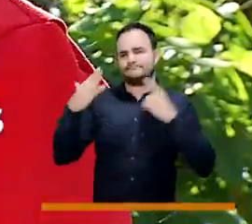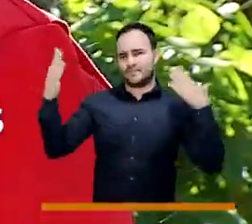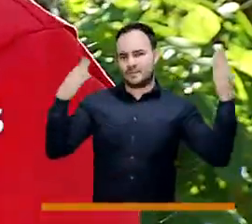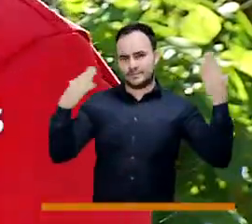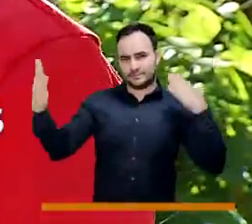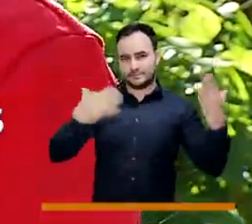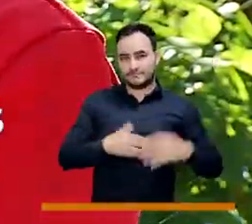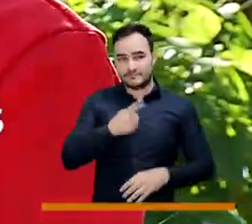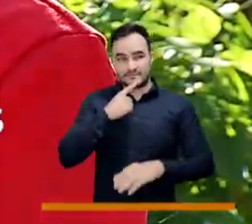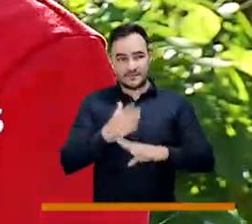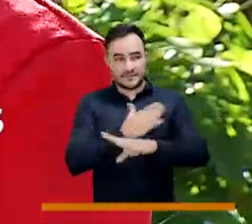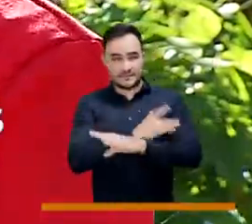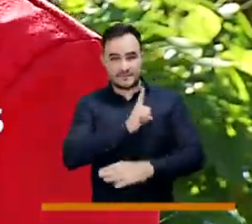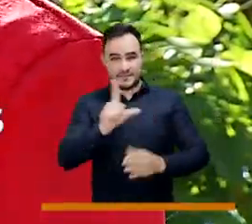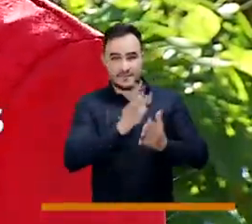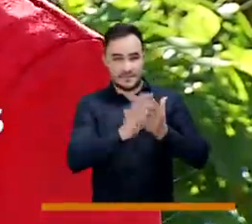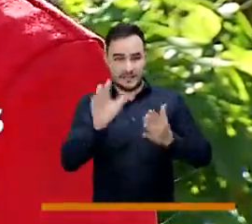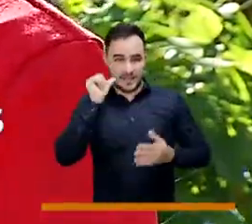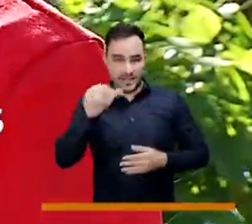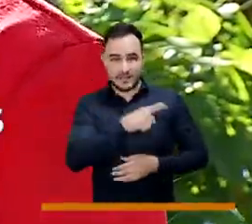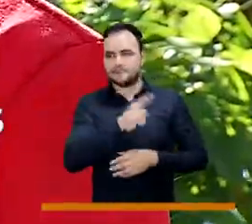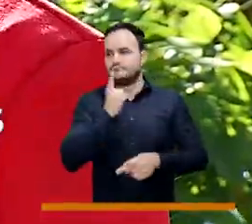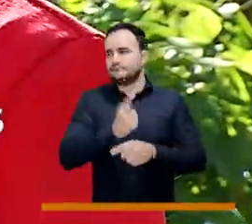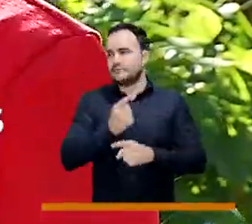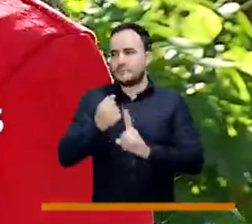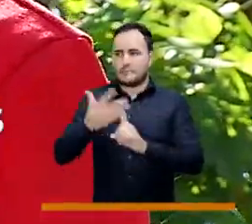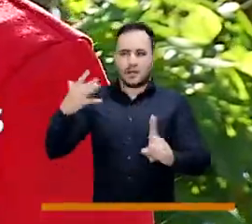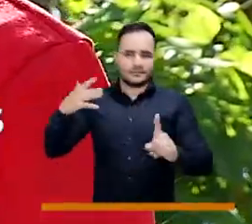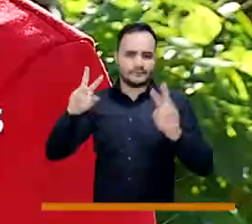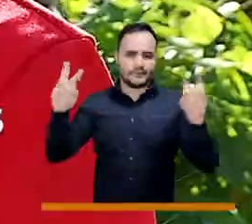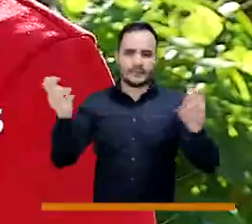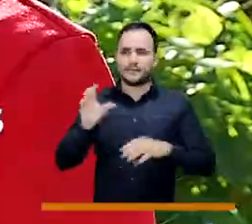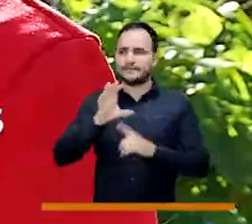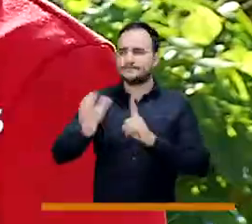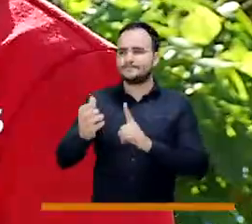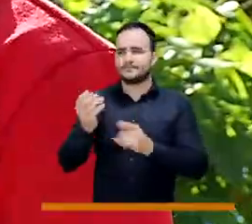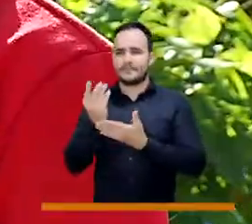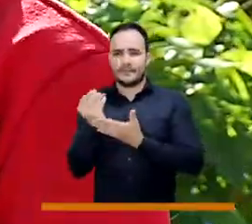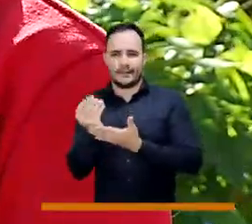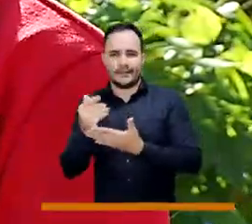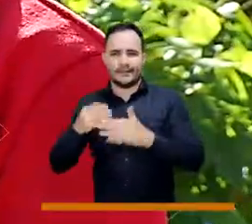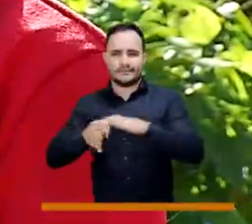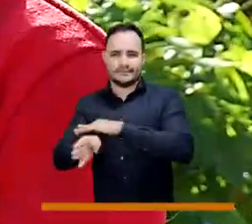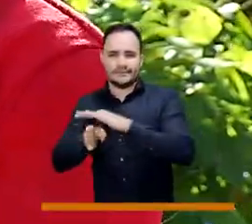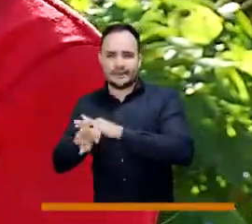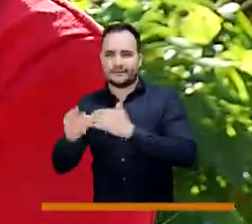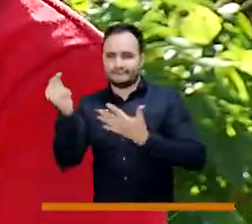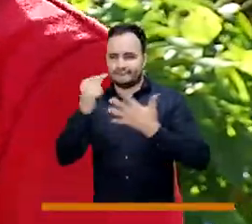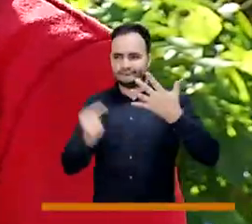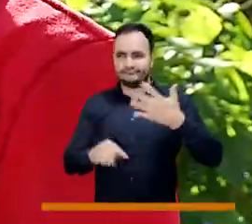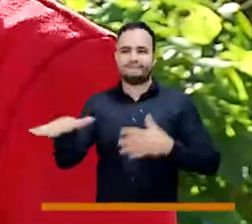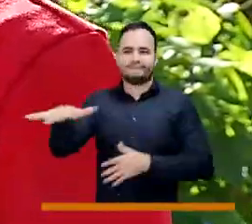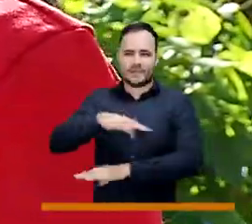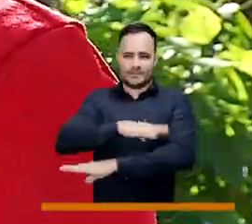la corregidora, ha tenido impactos culturales, económicos y de acceso, y hay que dar una mirada especial a